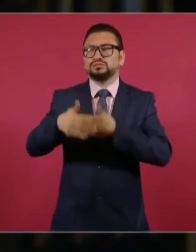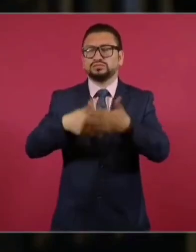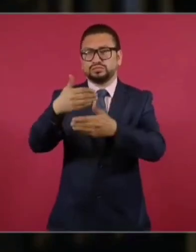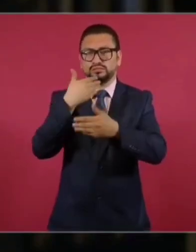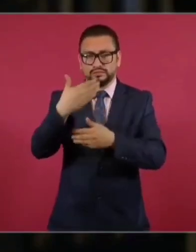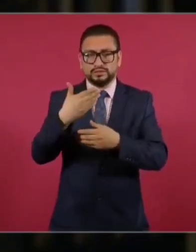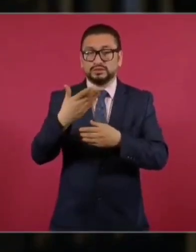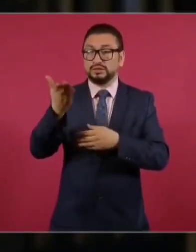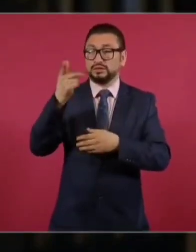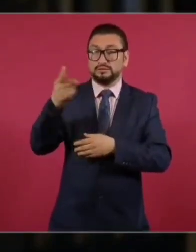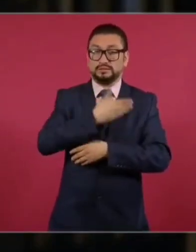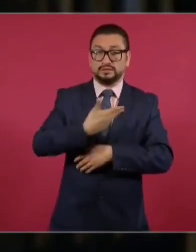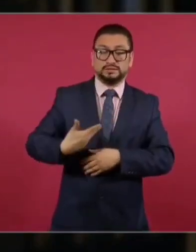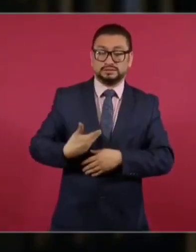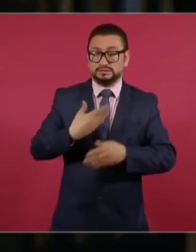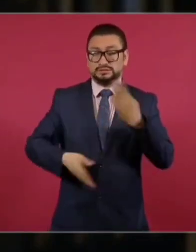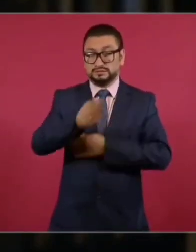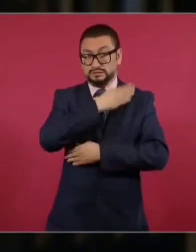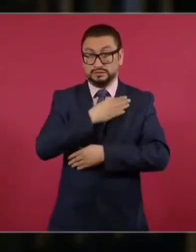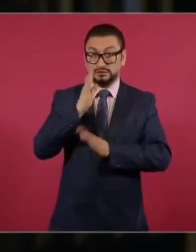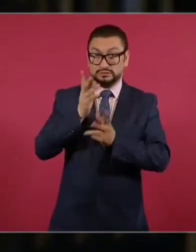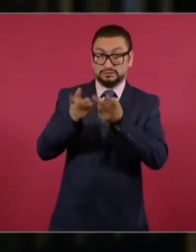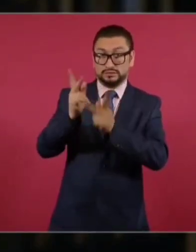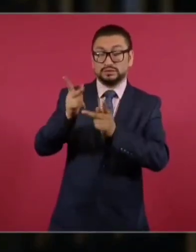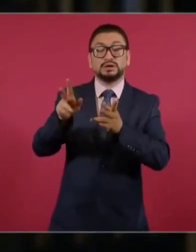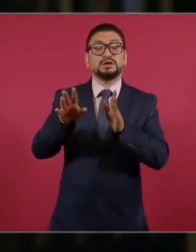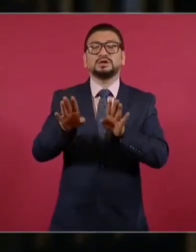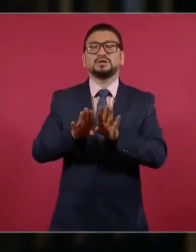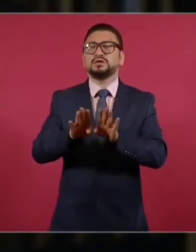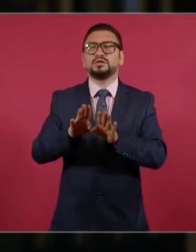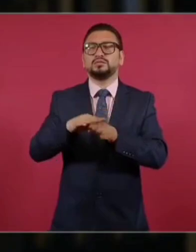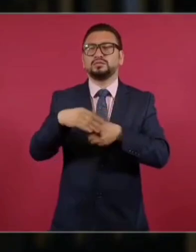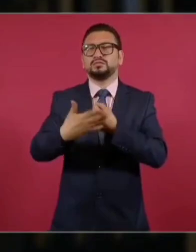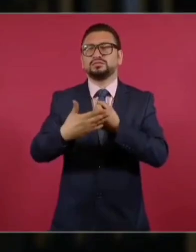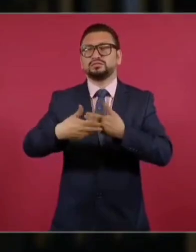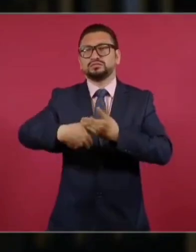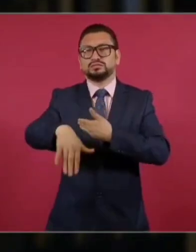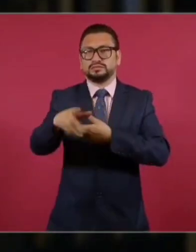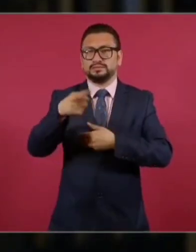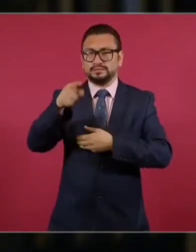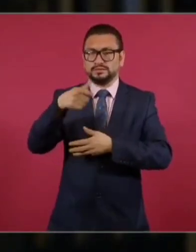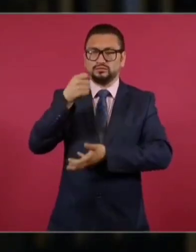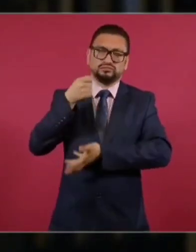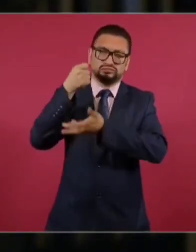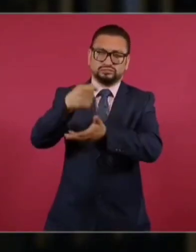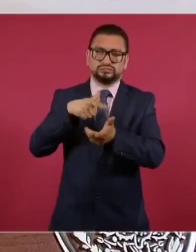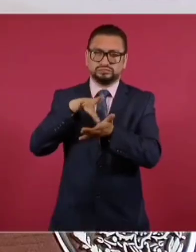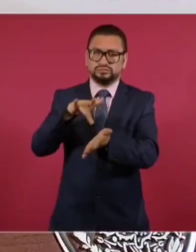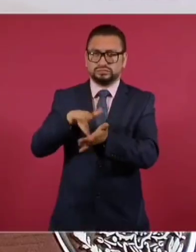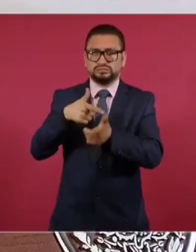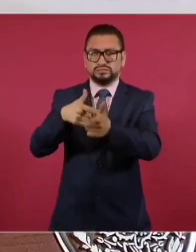charlado usted con la presidenta electa, Claudia Sheinbaum, sobre la posibilidad de garantizar aportes de este tipo en el futuro?